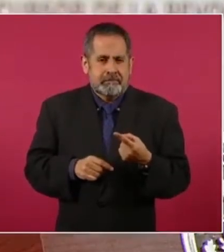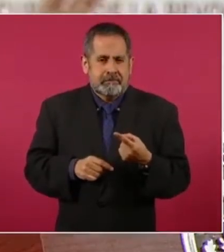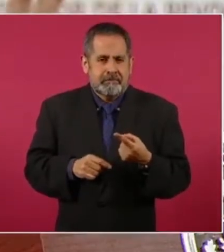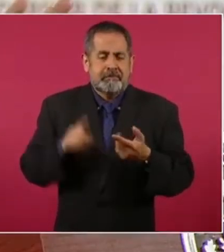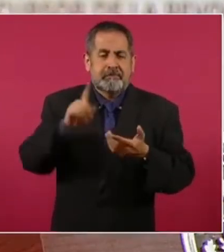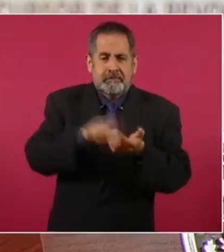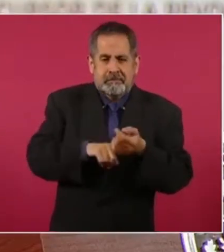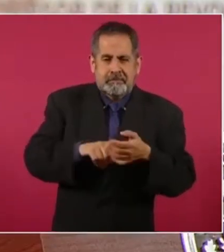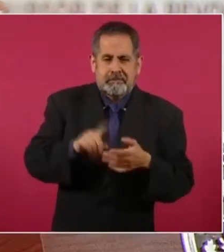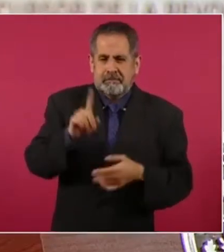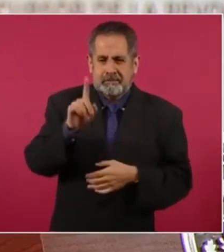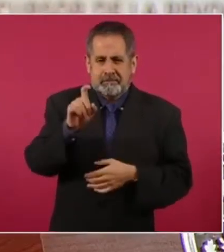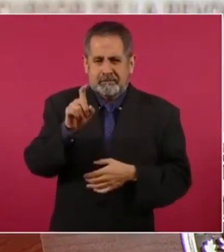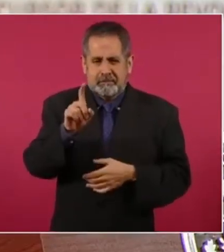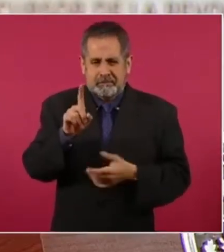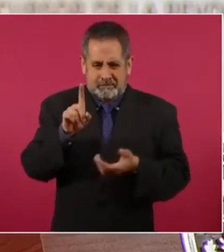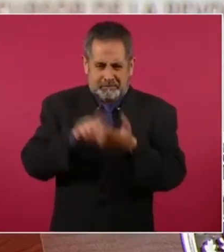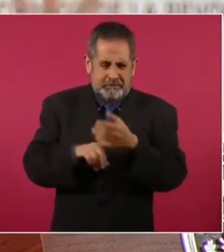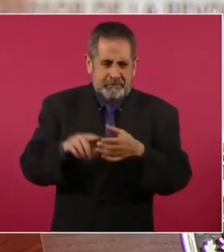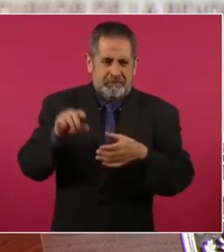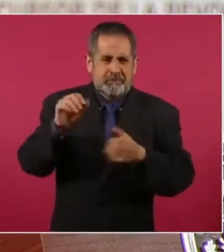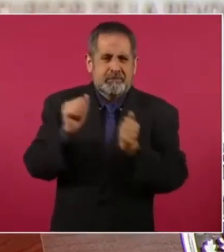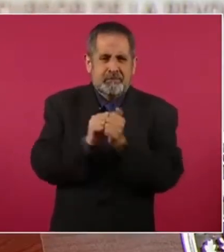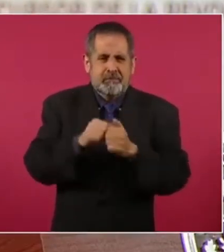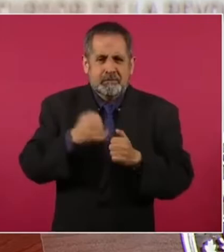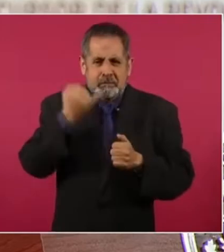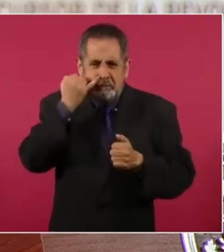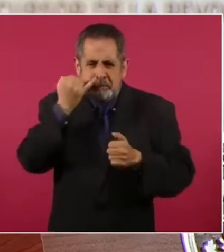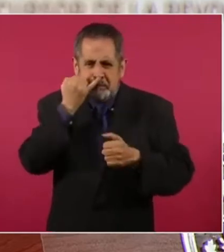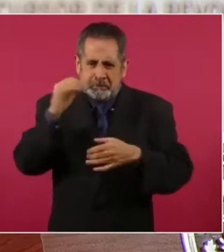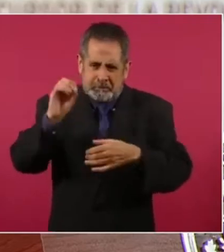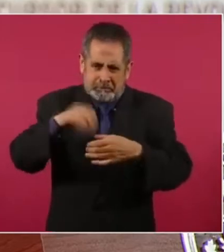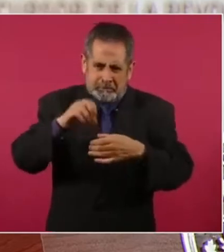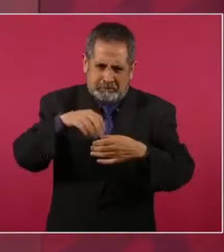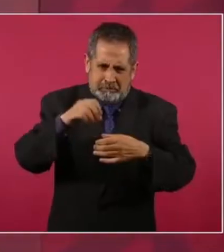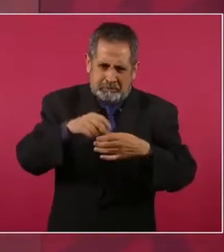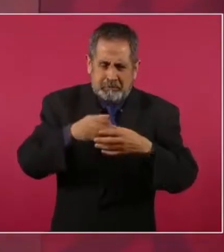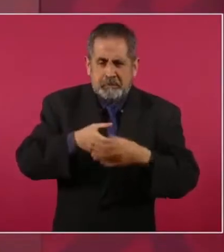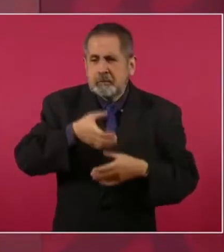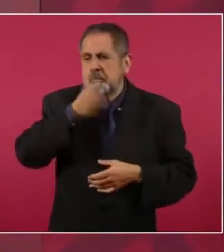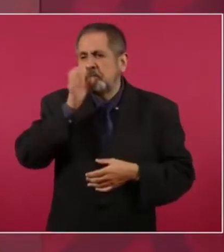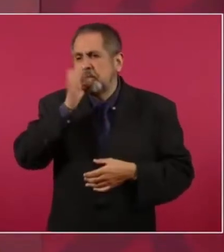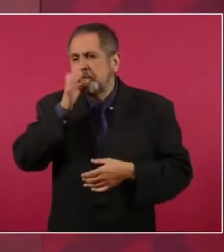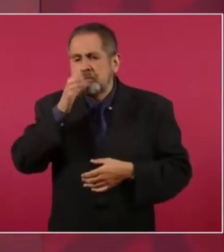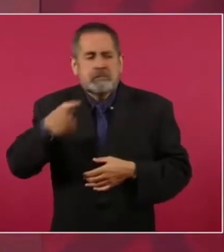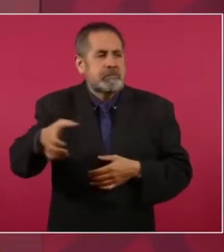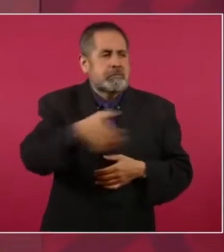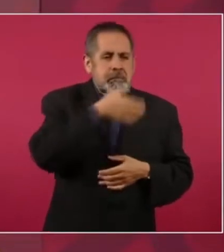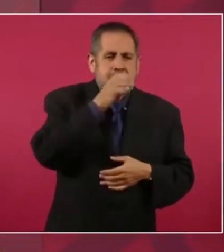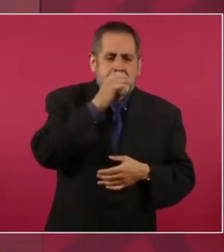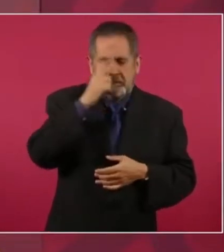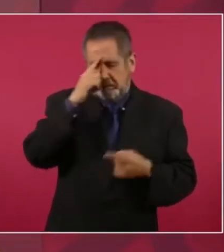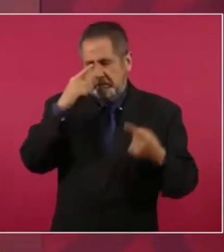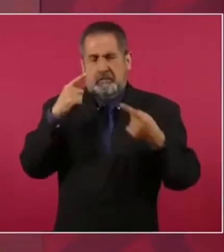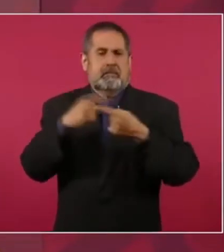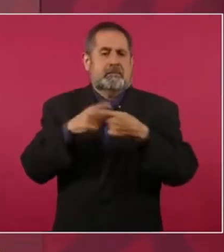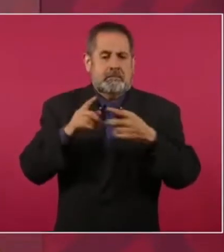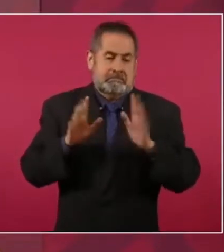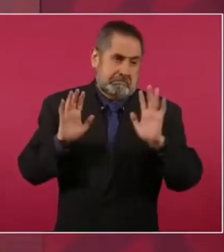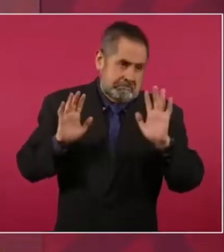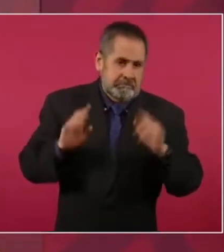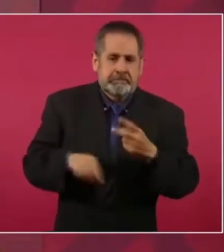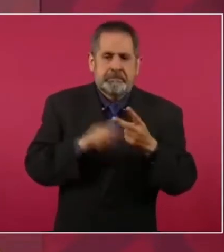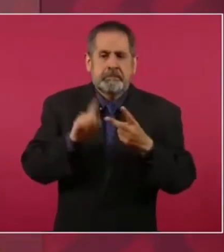llevaban agua con cocaína en sus termos. Otra